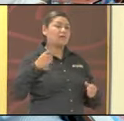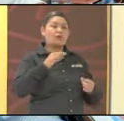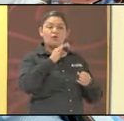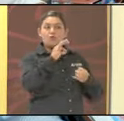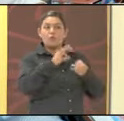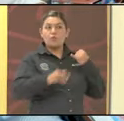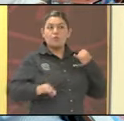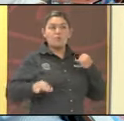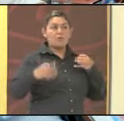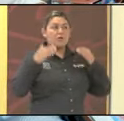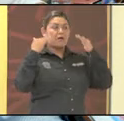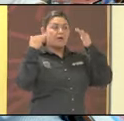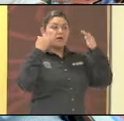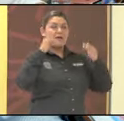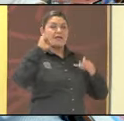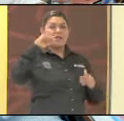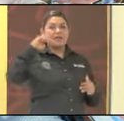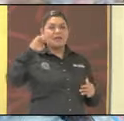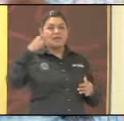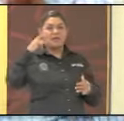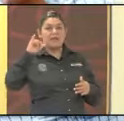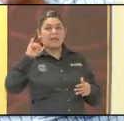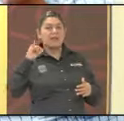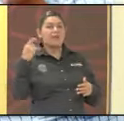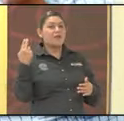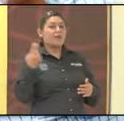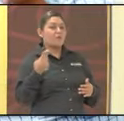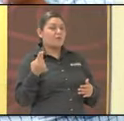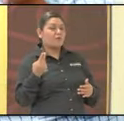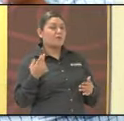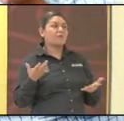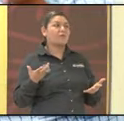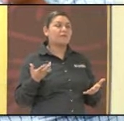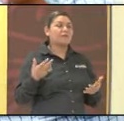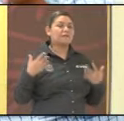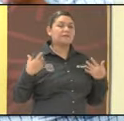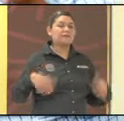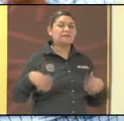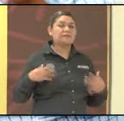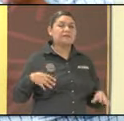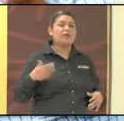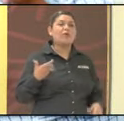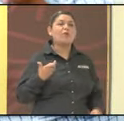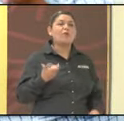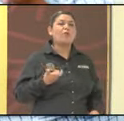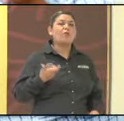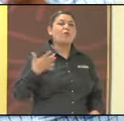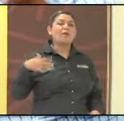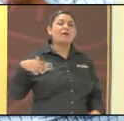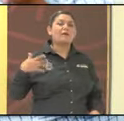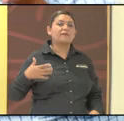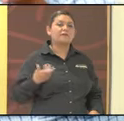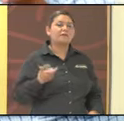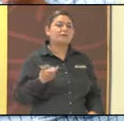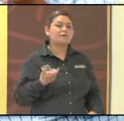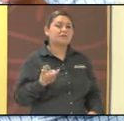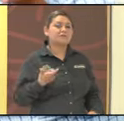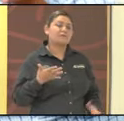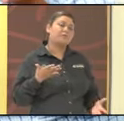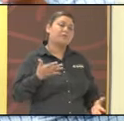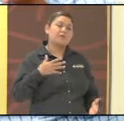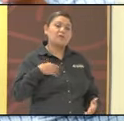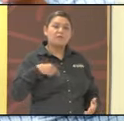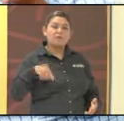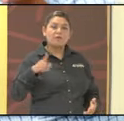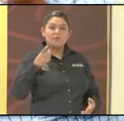generación y que al nivel del INEGI, que los aparatos que ocupaban el INEGI, dije, madre Dios, ¿cuánto irá a costar eso? Y pues a la